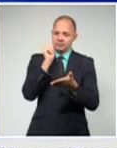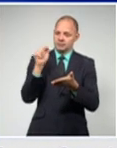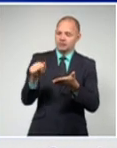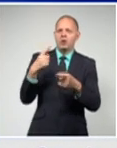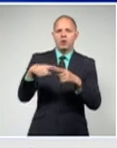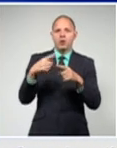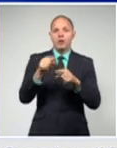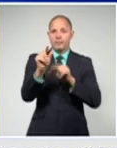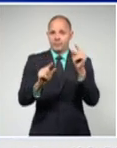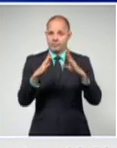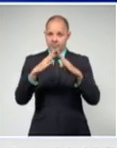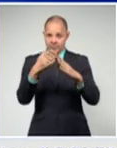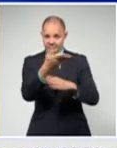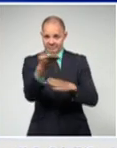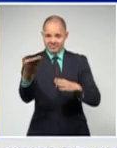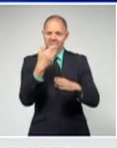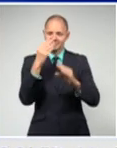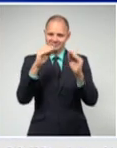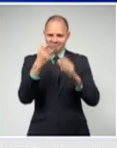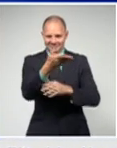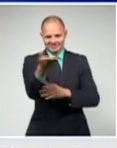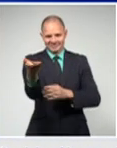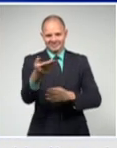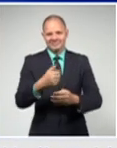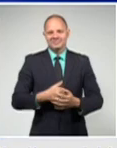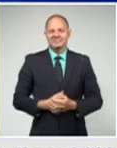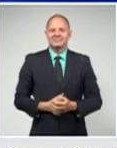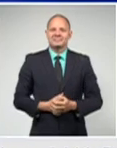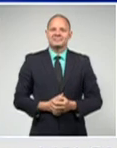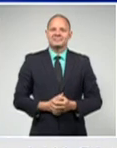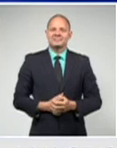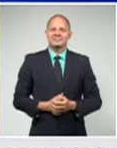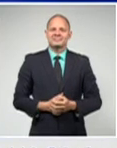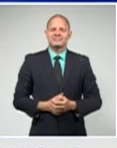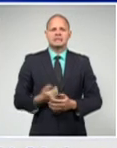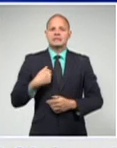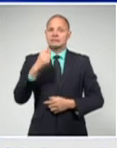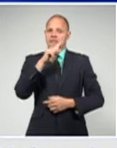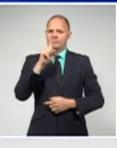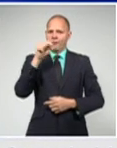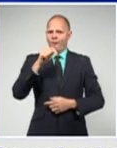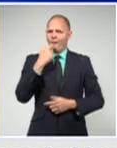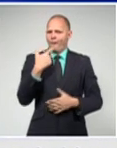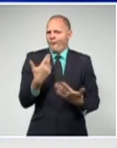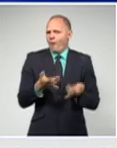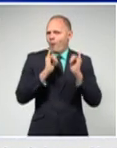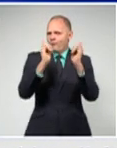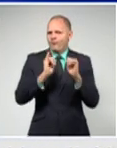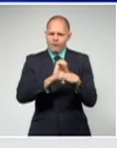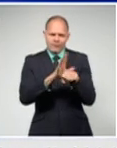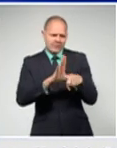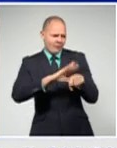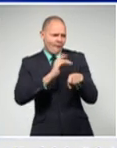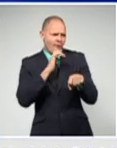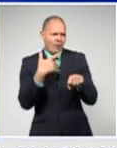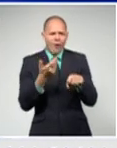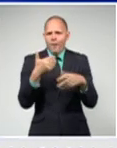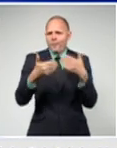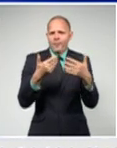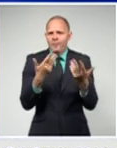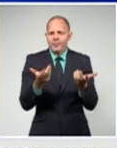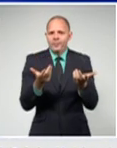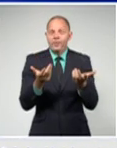personas que nos escuchan. ¿Cómo amanece este domingo, este inicio de semana en Cuba con la pandemia? Con